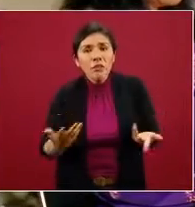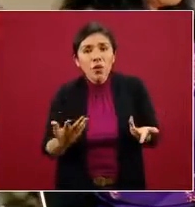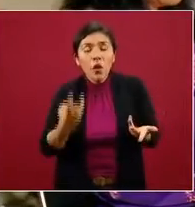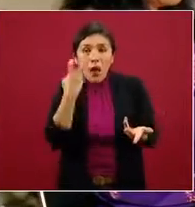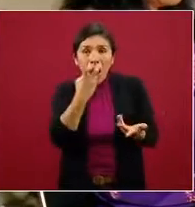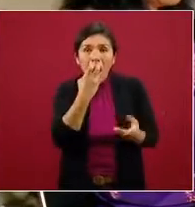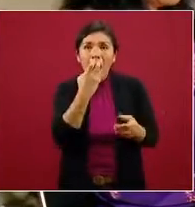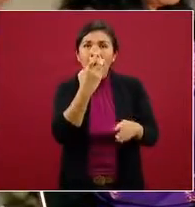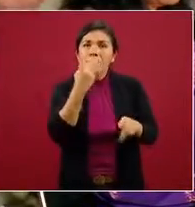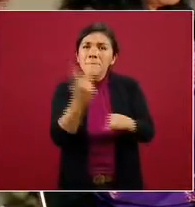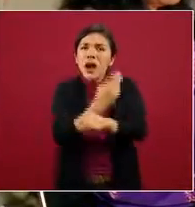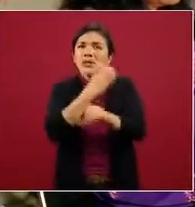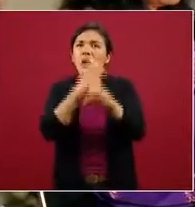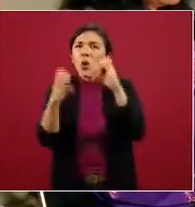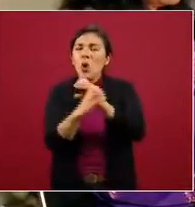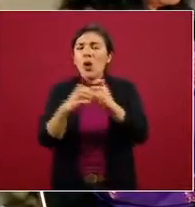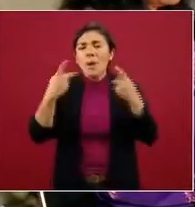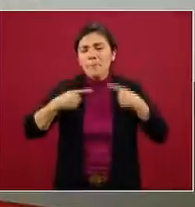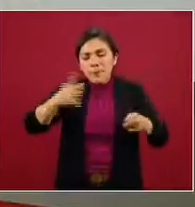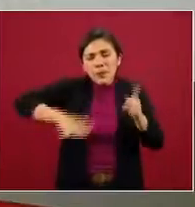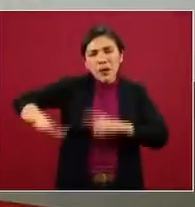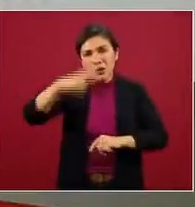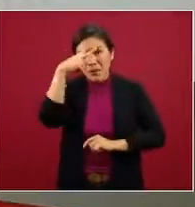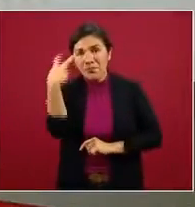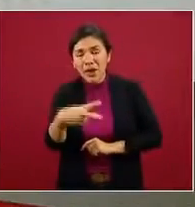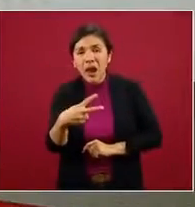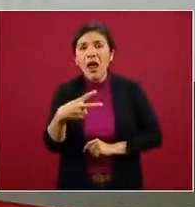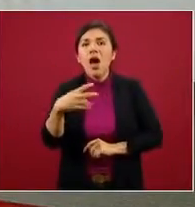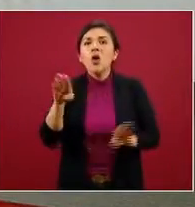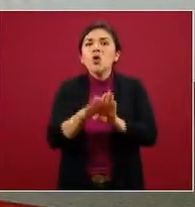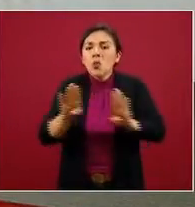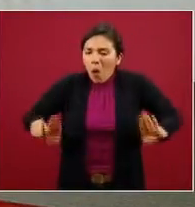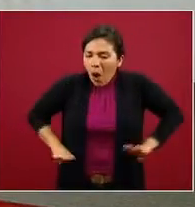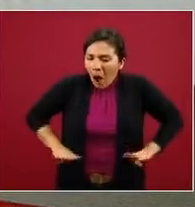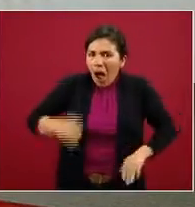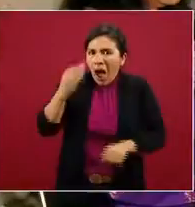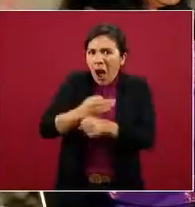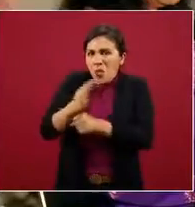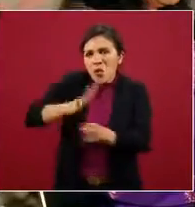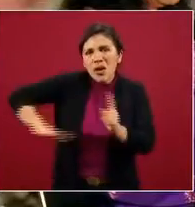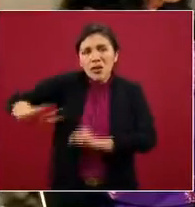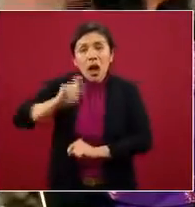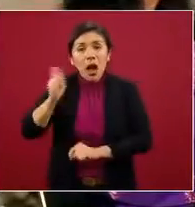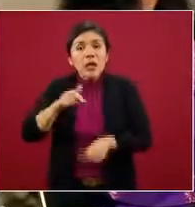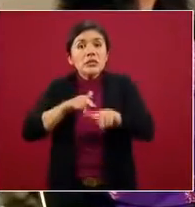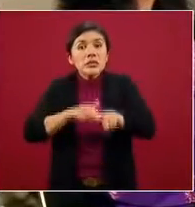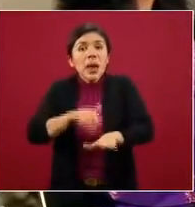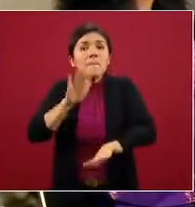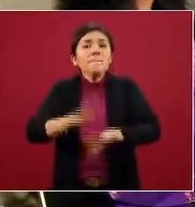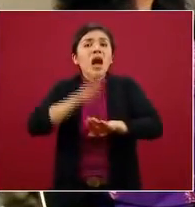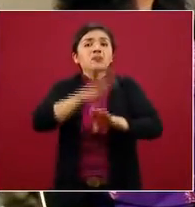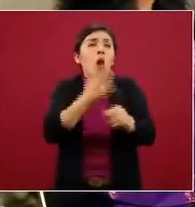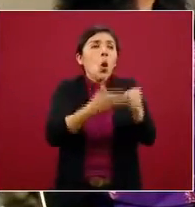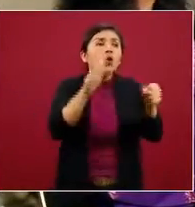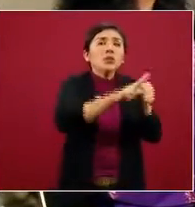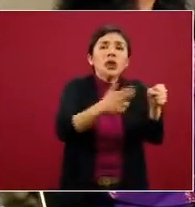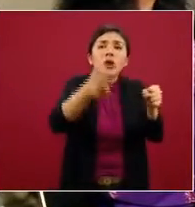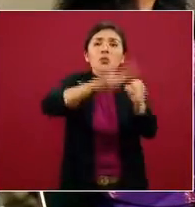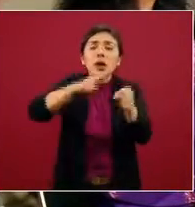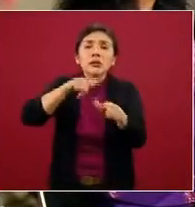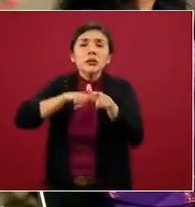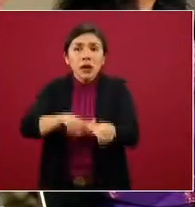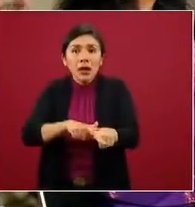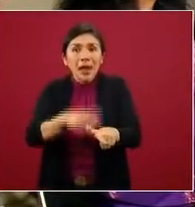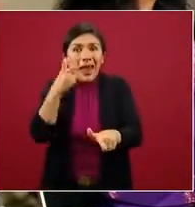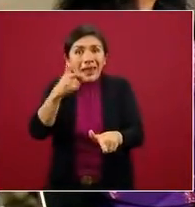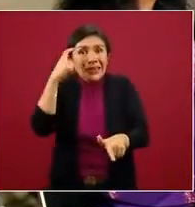esta situación de la población mexicana en las condiciones en las que está, va a seguir poblando los hospitales. Entonces,